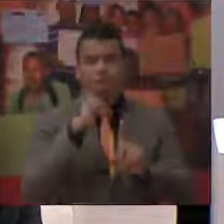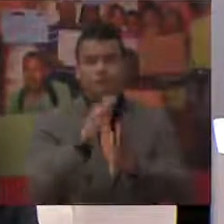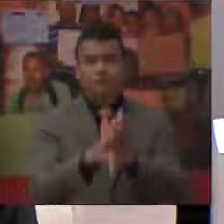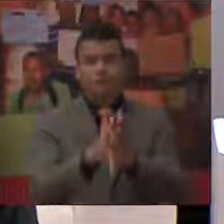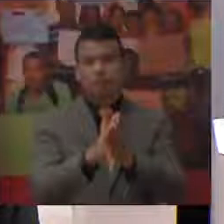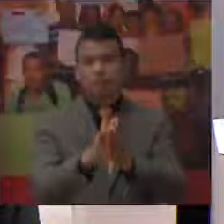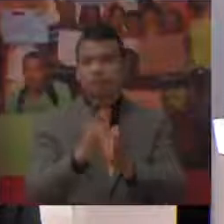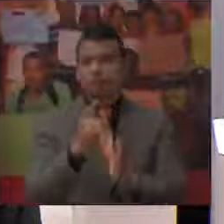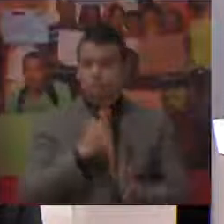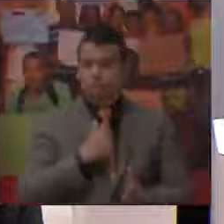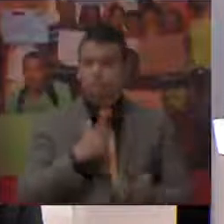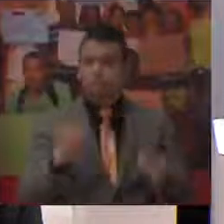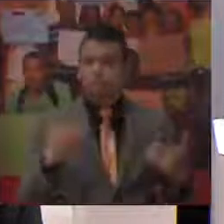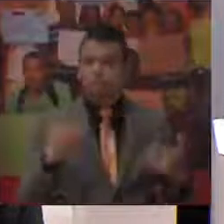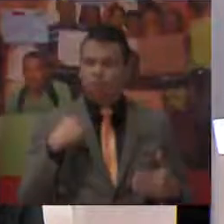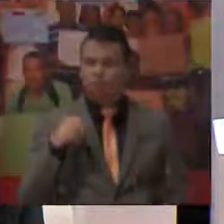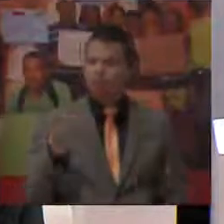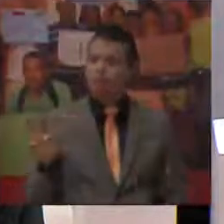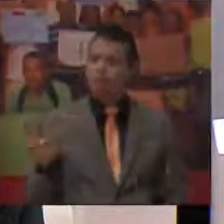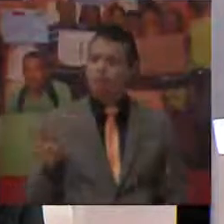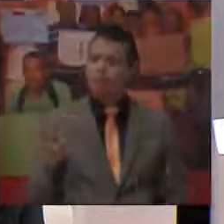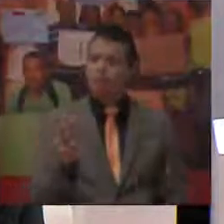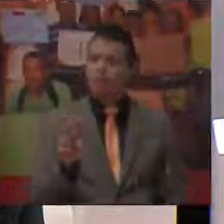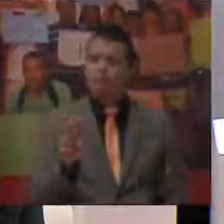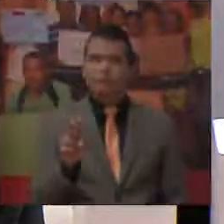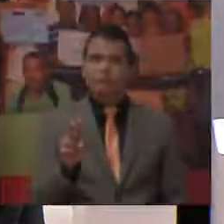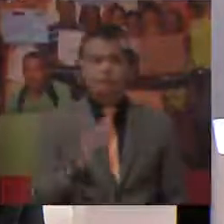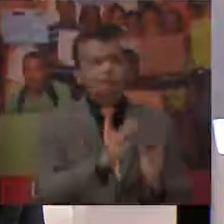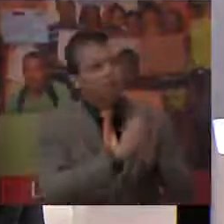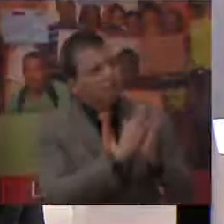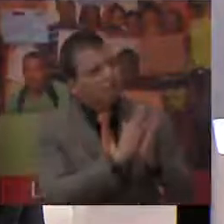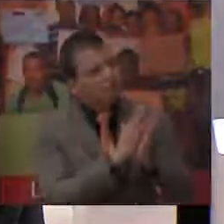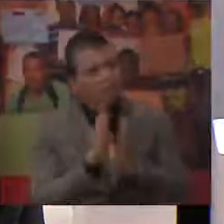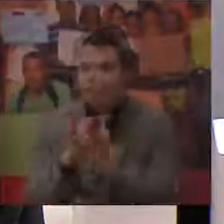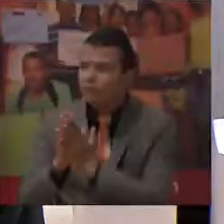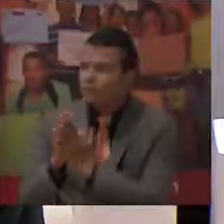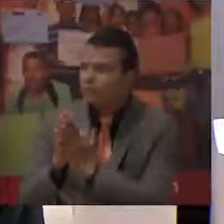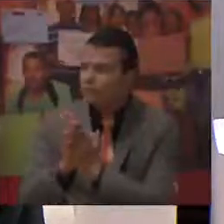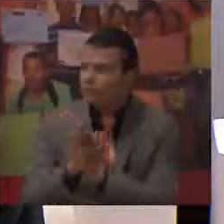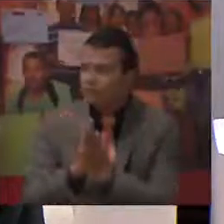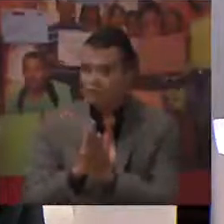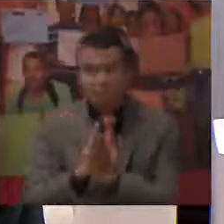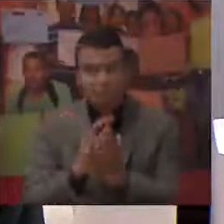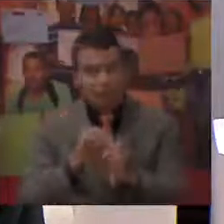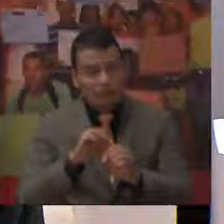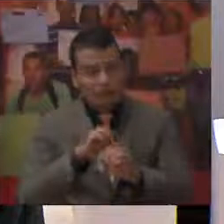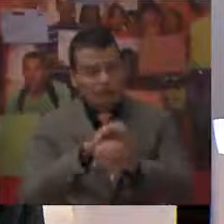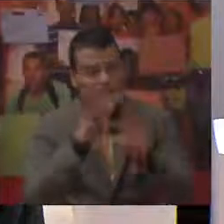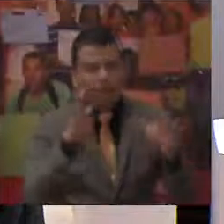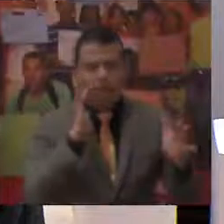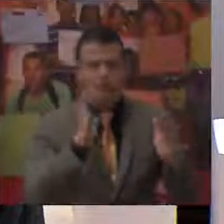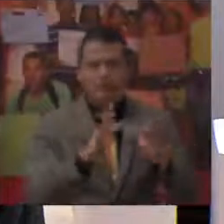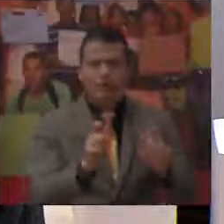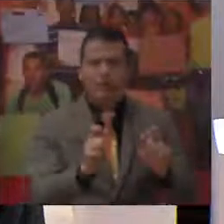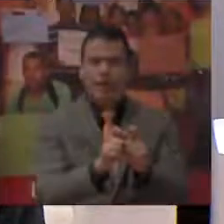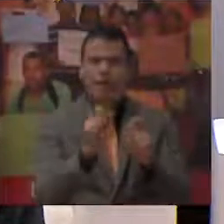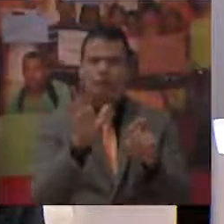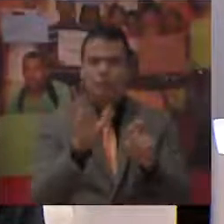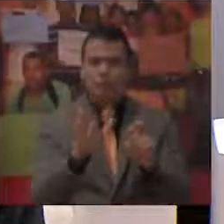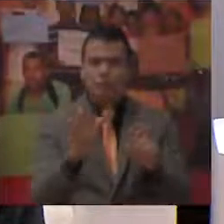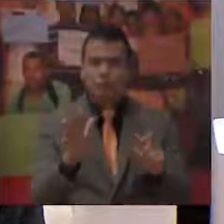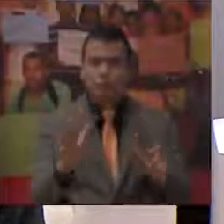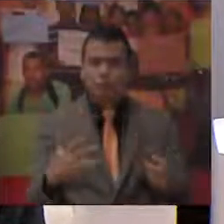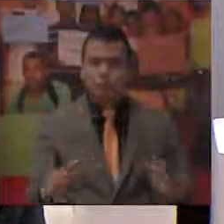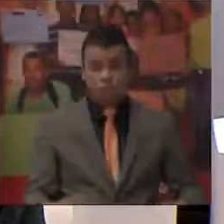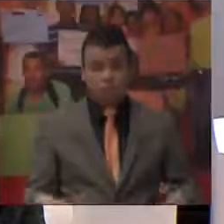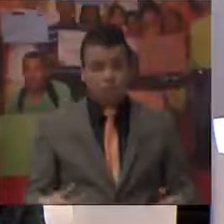debo admitir que estoy absolutamente perplejo porque pocas veces he escuchado una explicación tan acertada, tan